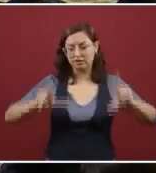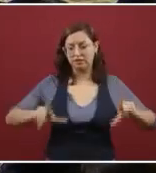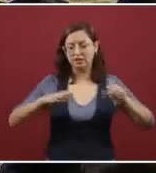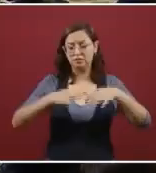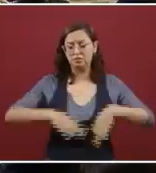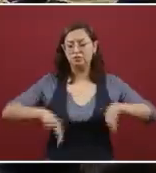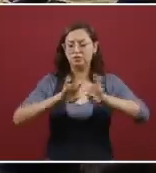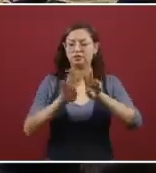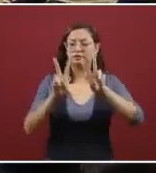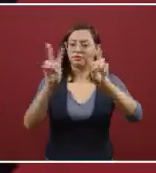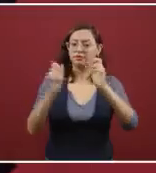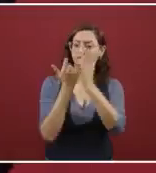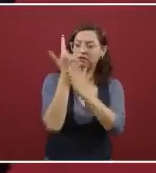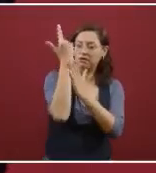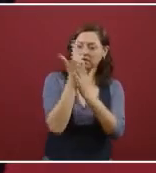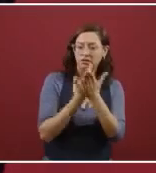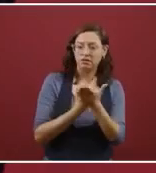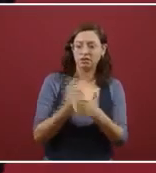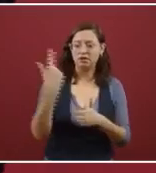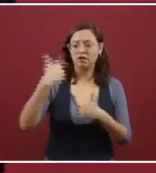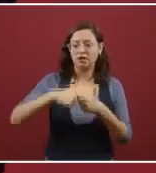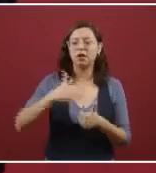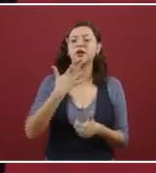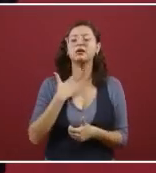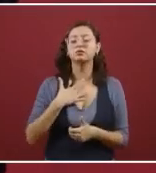el inventario en almacenamiento terrestre.